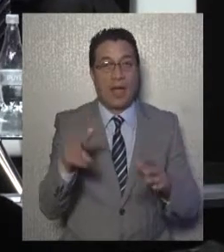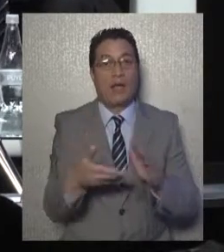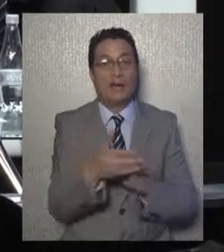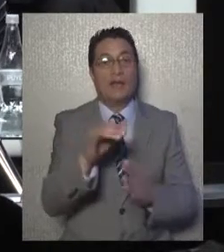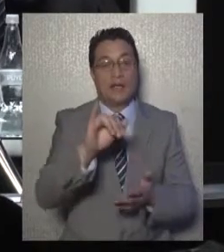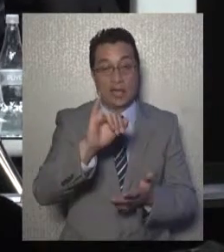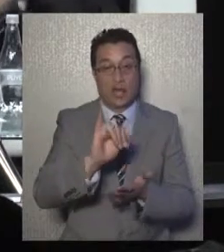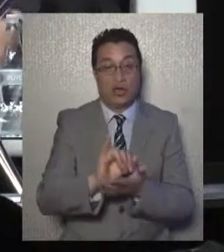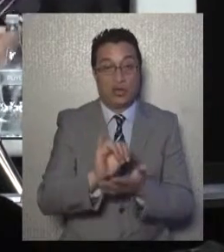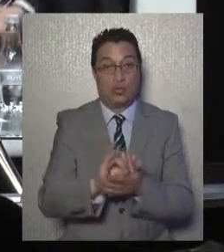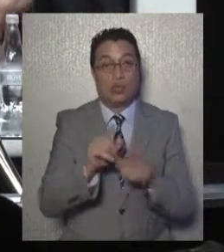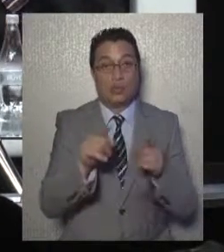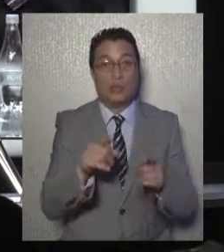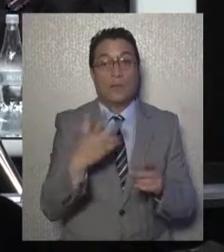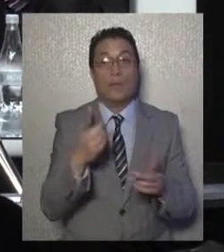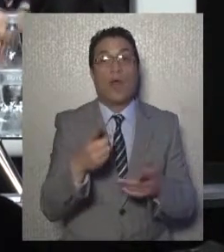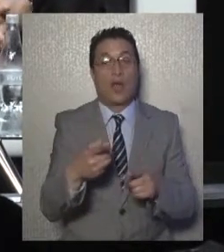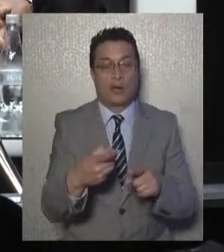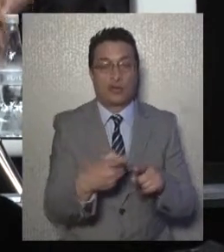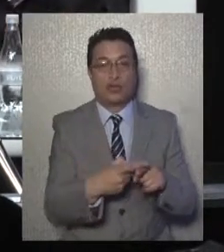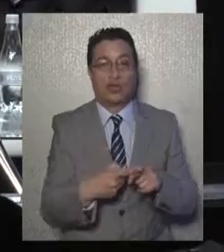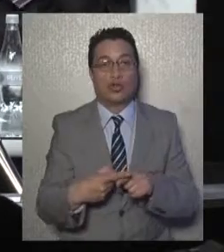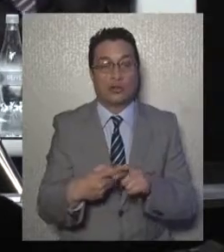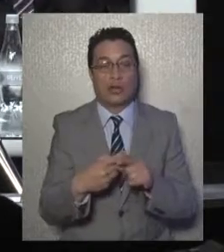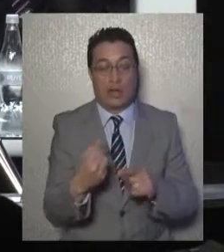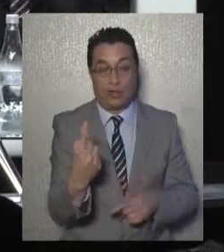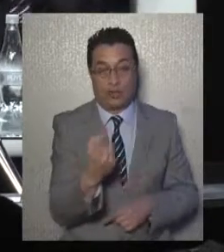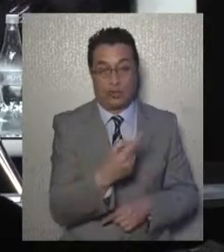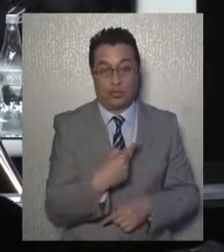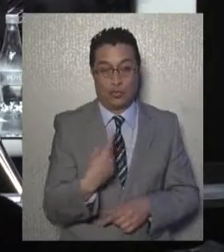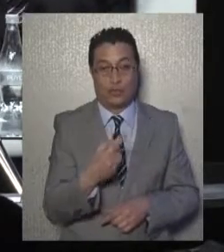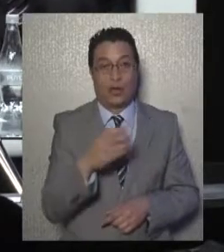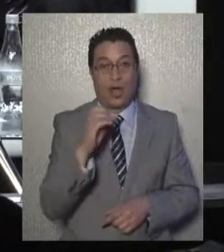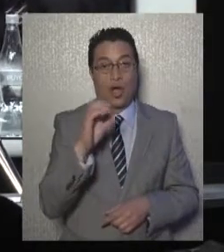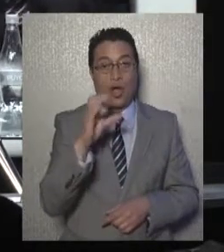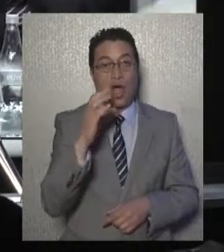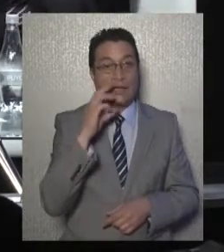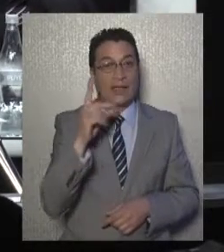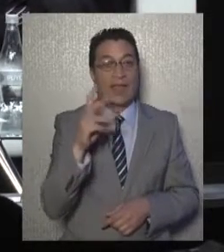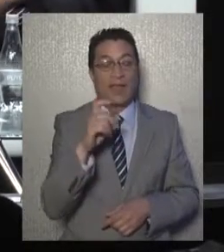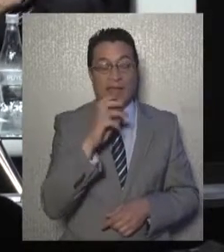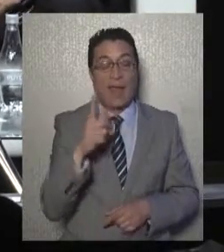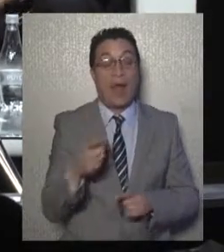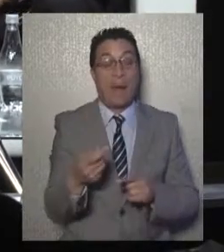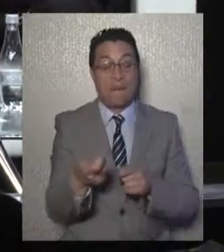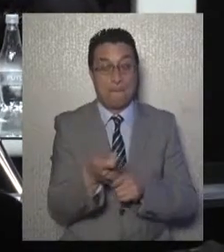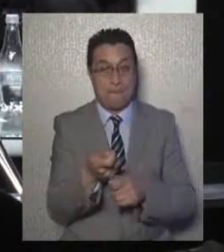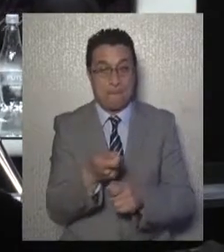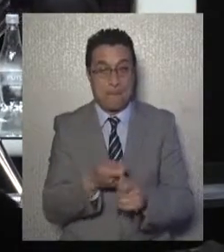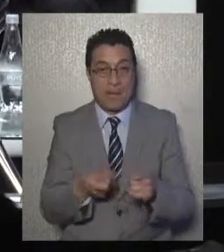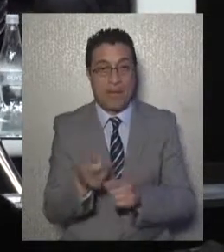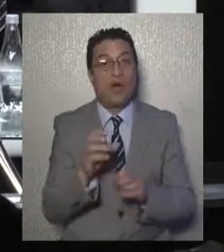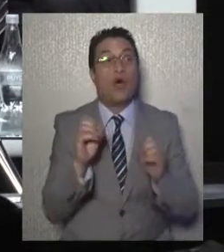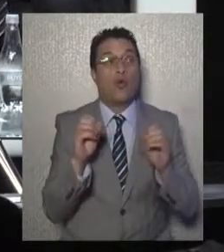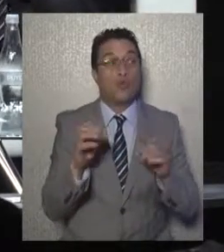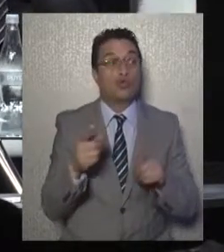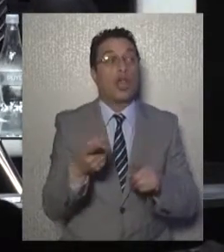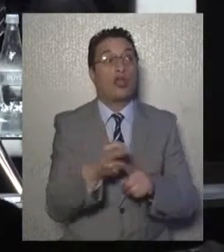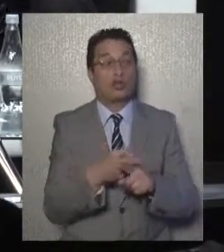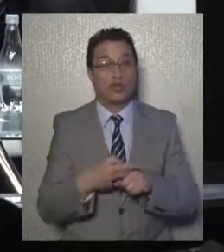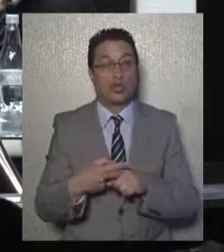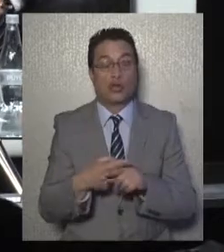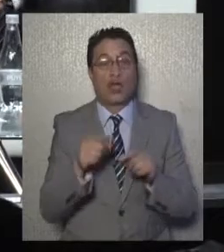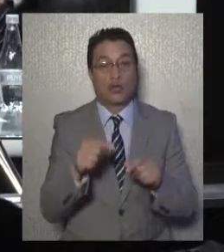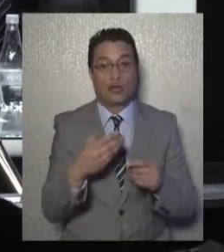institucionalmente, bueno, en una sociedad como la nuestra, occidental, ¿no es cierto?, de mercado, como son la mayoría de las sociedades con las que